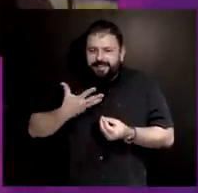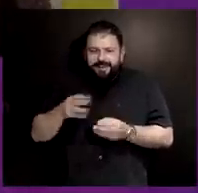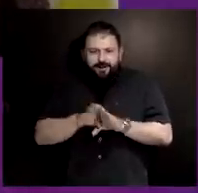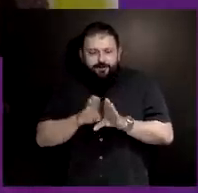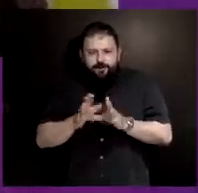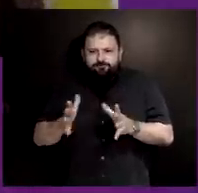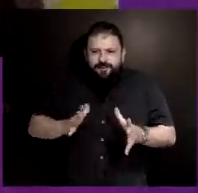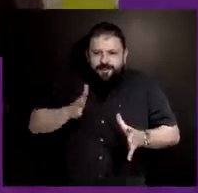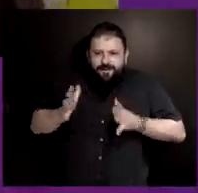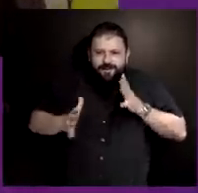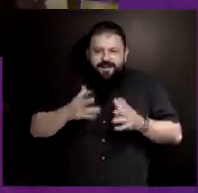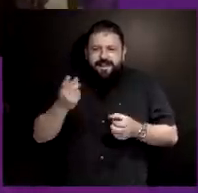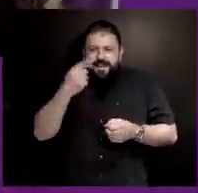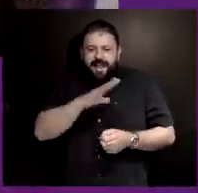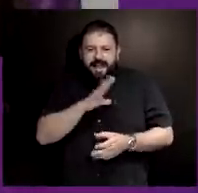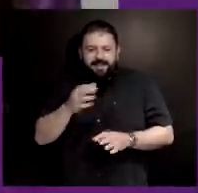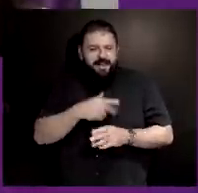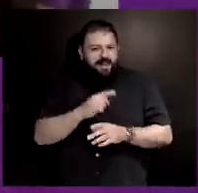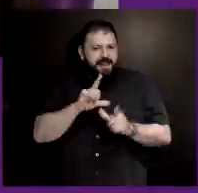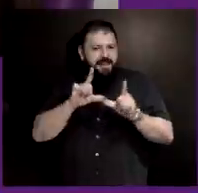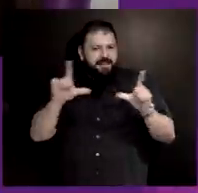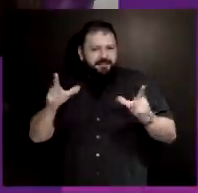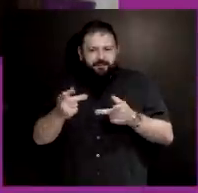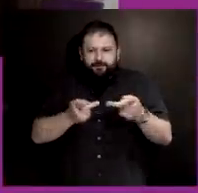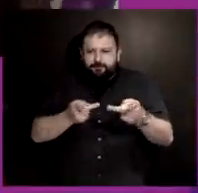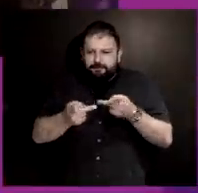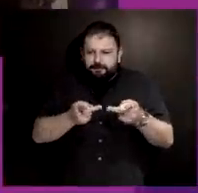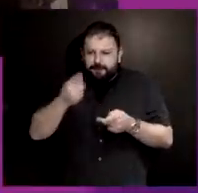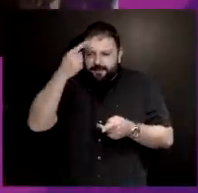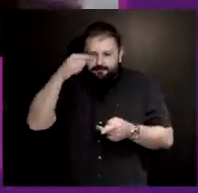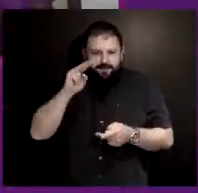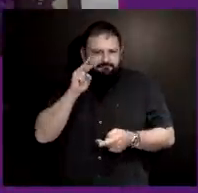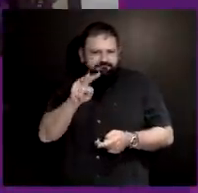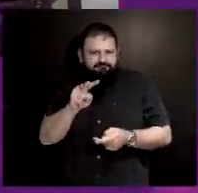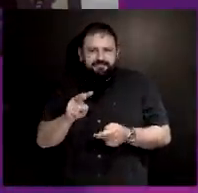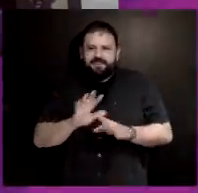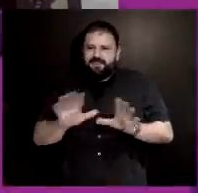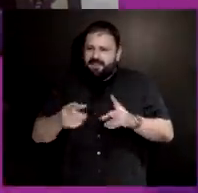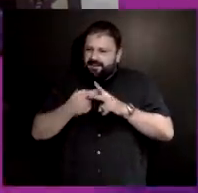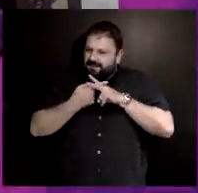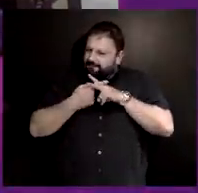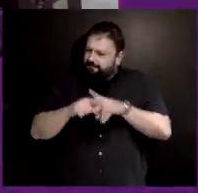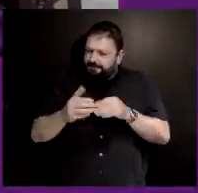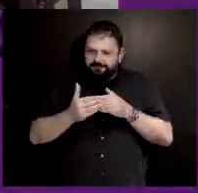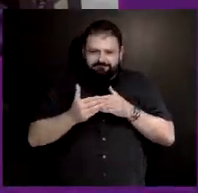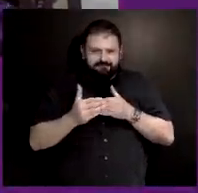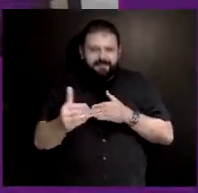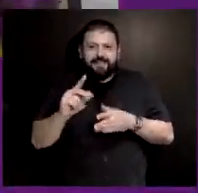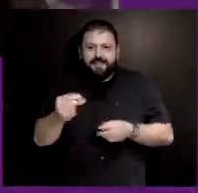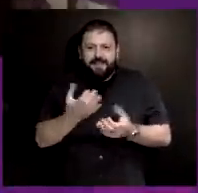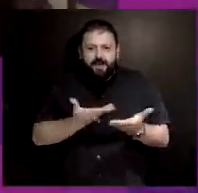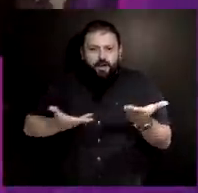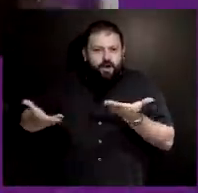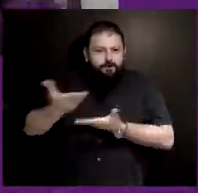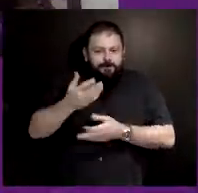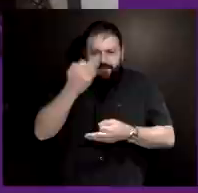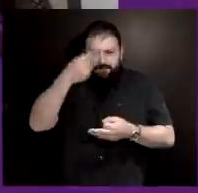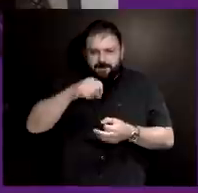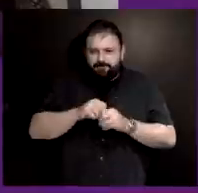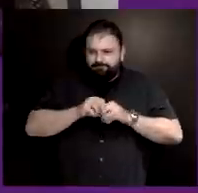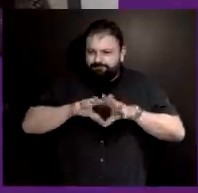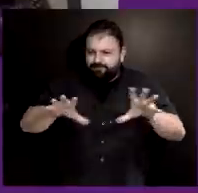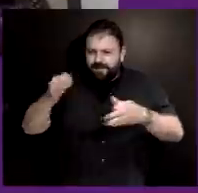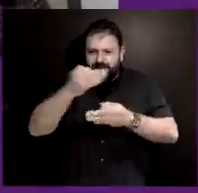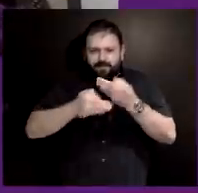cosas. Entonces yo ya estoy bien preparada para tomar nota y arrancar desde ya con todo lo que nos van a compartir. Me da